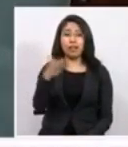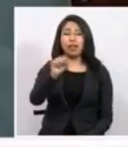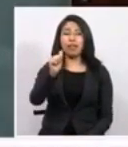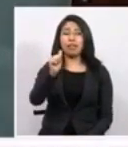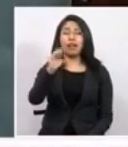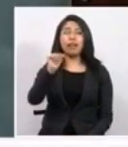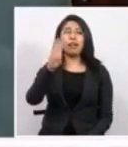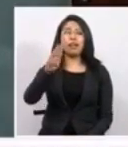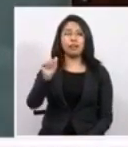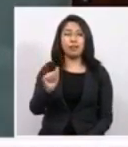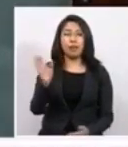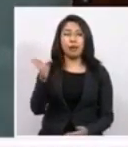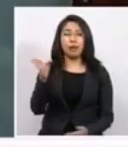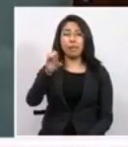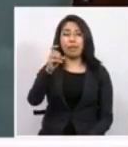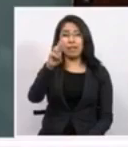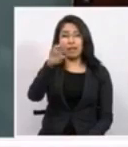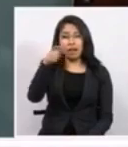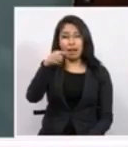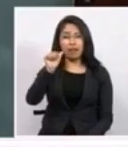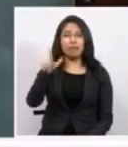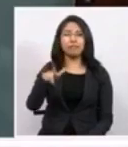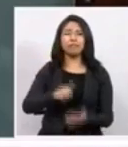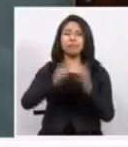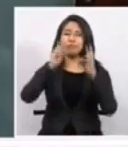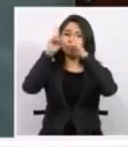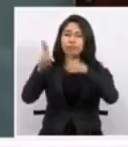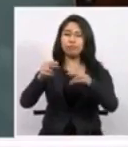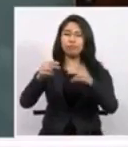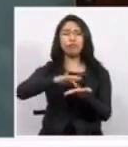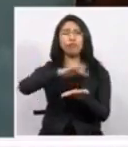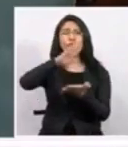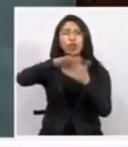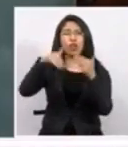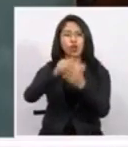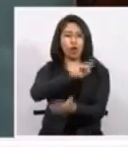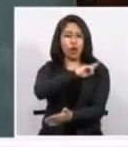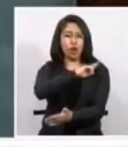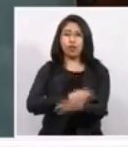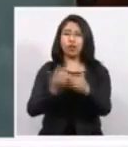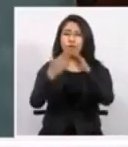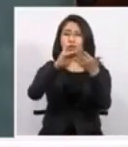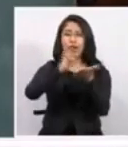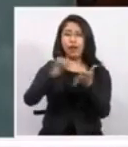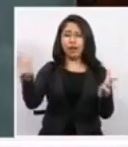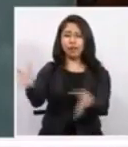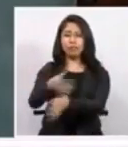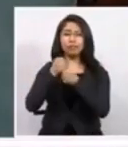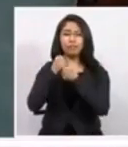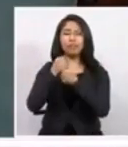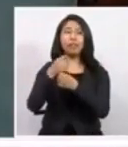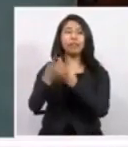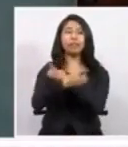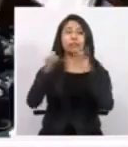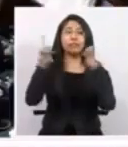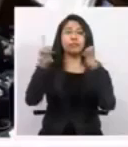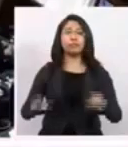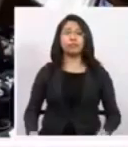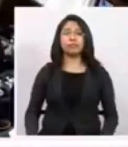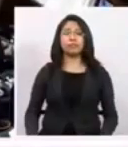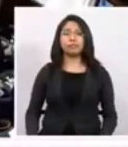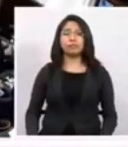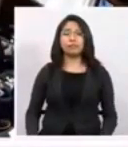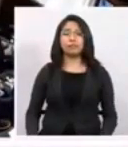Pedregal. Honor y gloria a los héroes del pueblo que recuperaron la democracia.